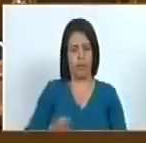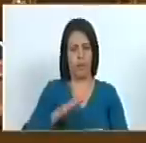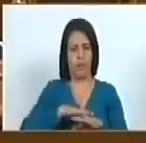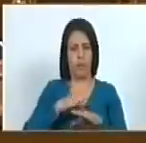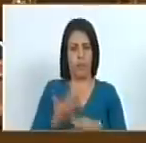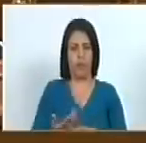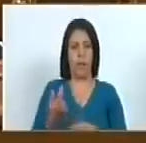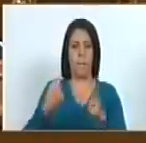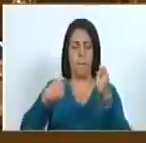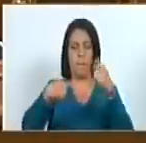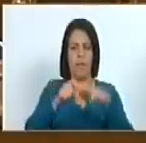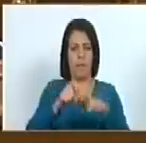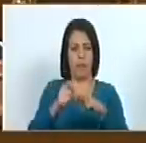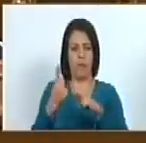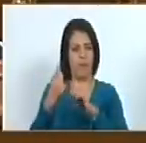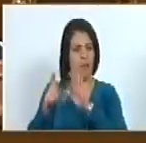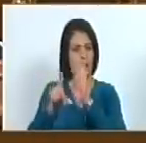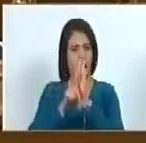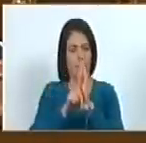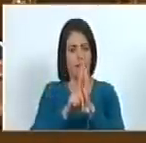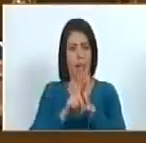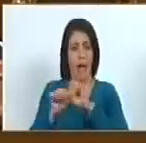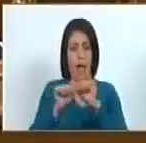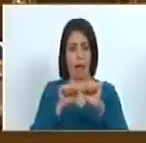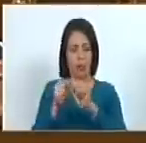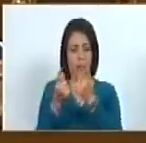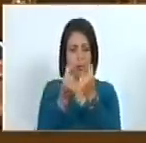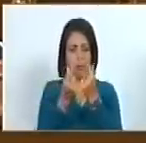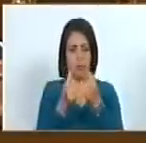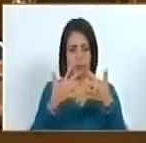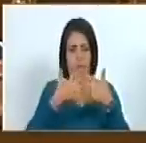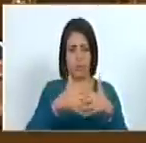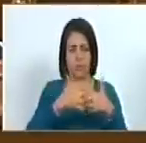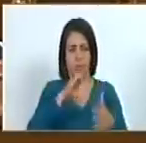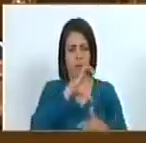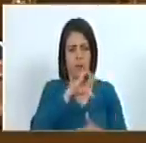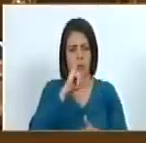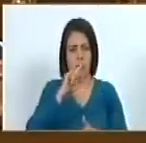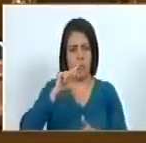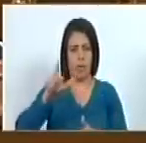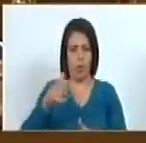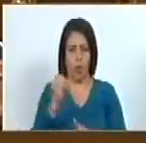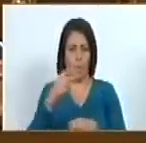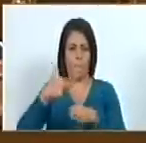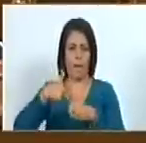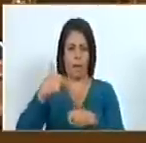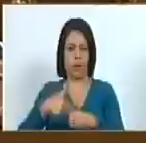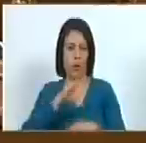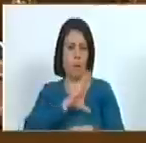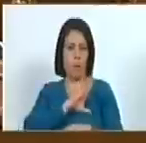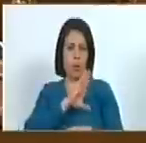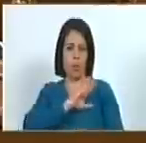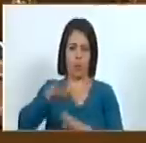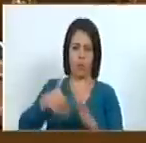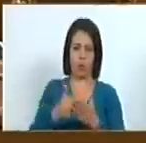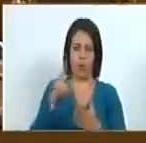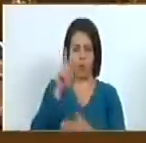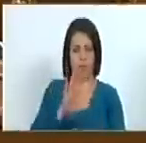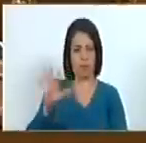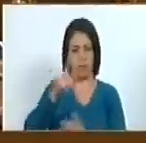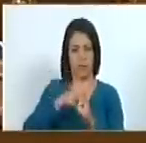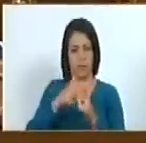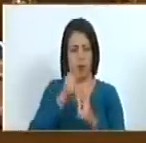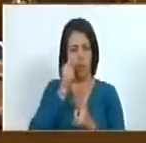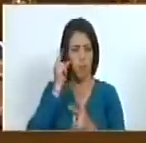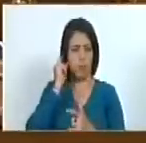para el remate ilegal de las acciones de la empresa Citgo Petroleum, patrimonio de todos los venezolanos y